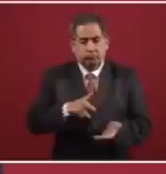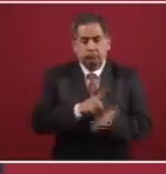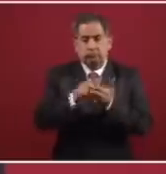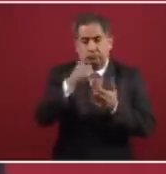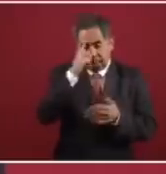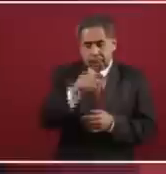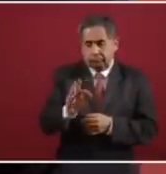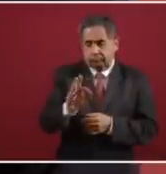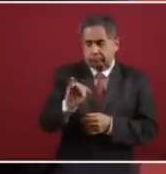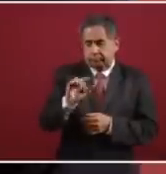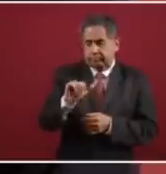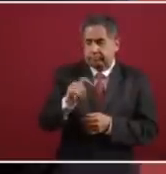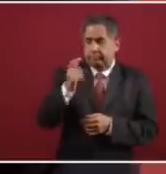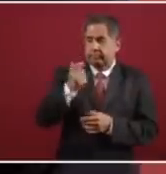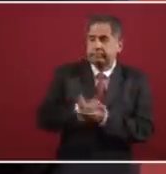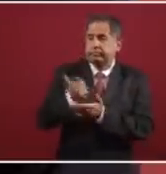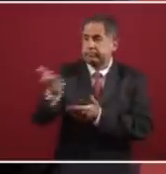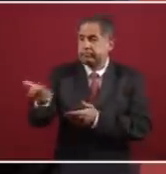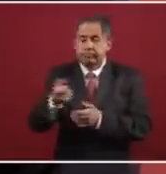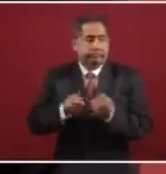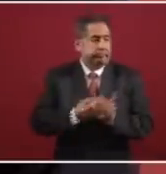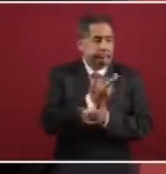fianza.